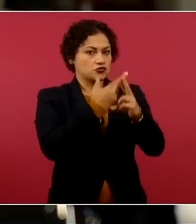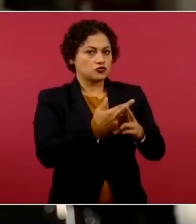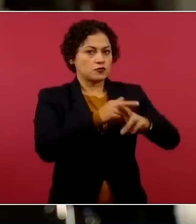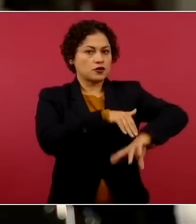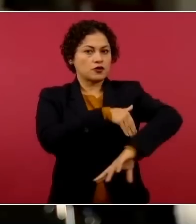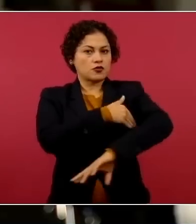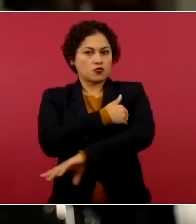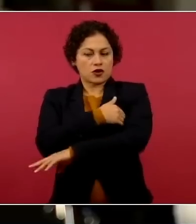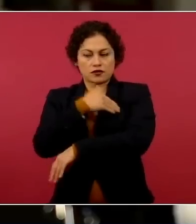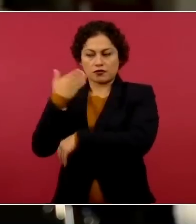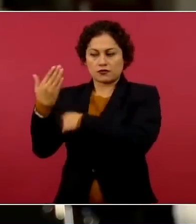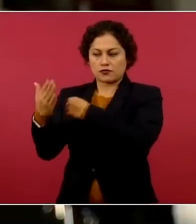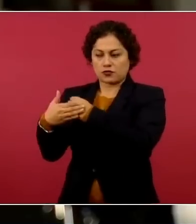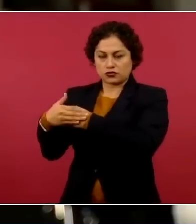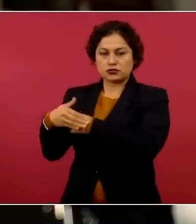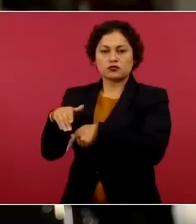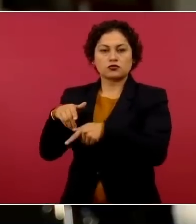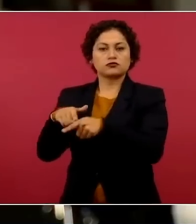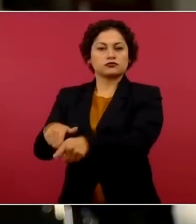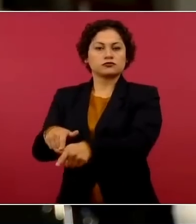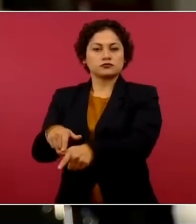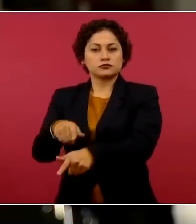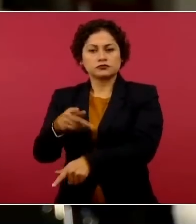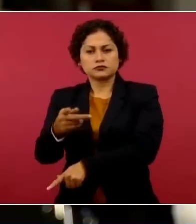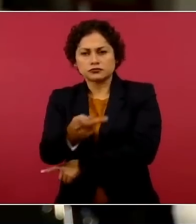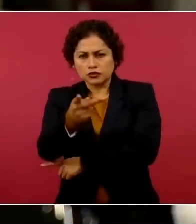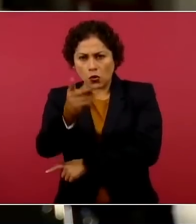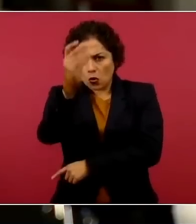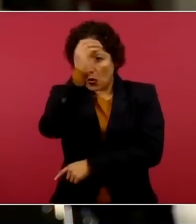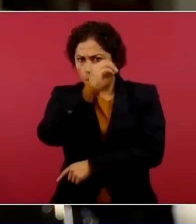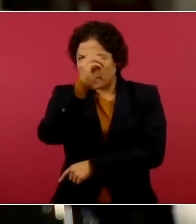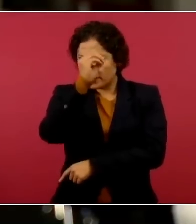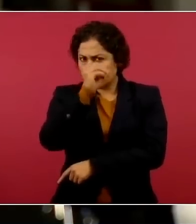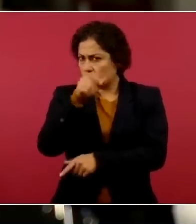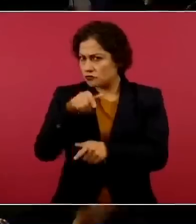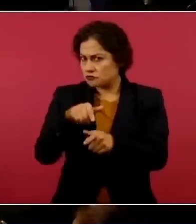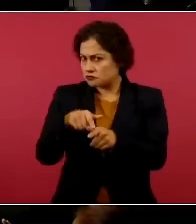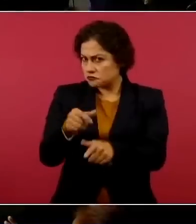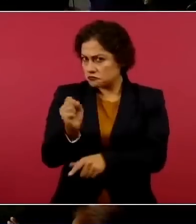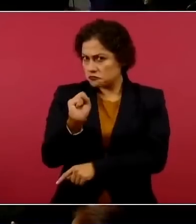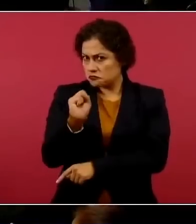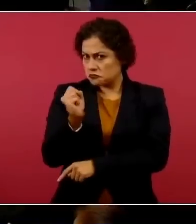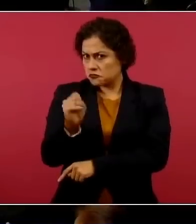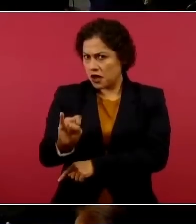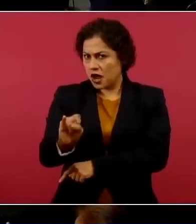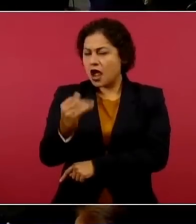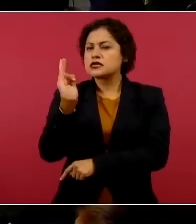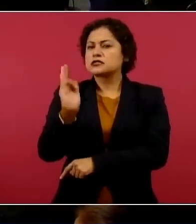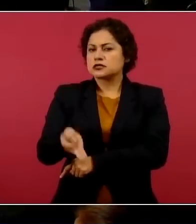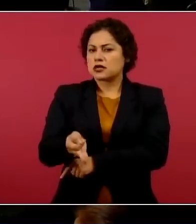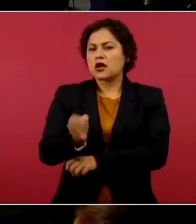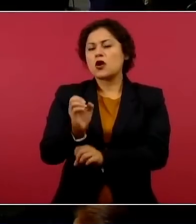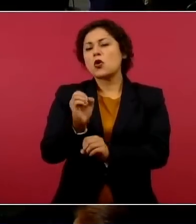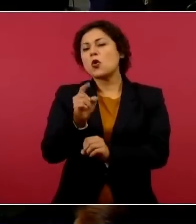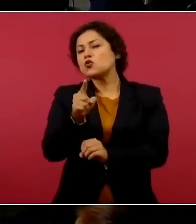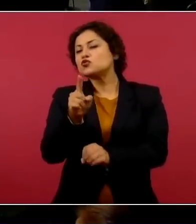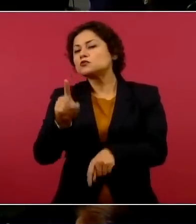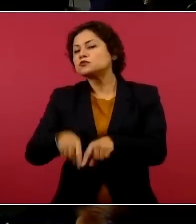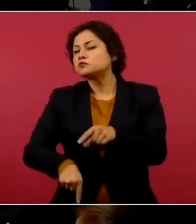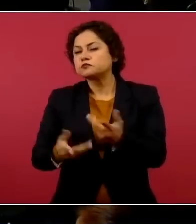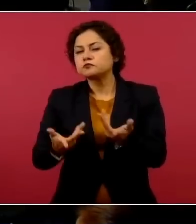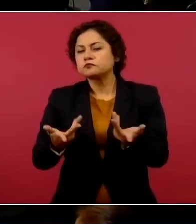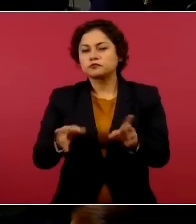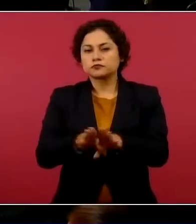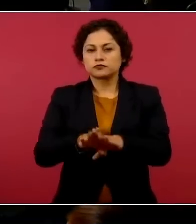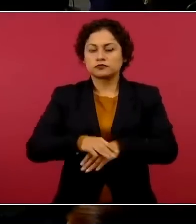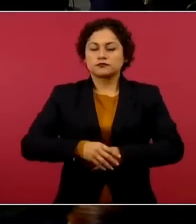preguntarle qué opina al respecto y si está pensando todavía en vetar esto o si ya lo dejará. Yo creo que